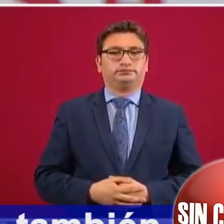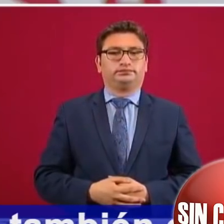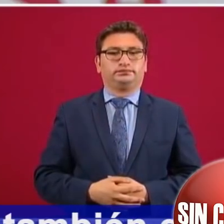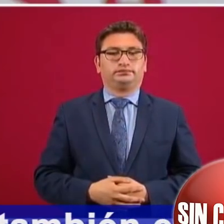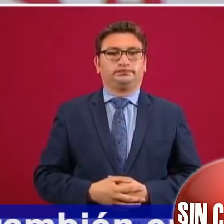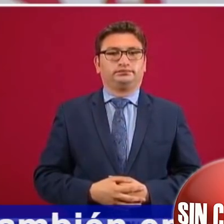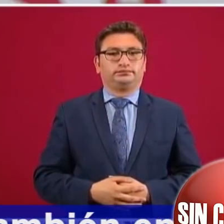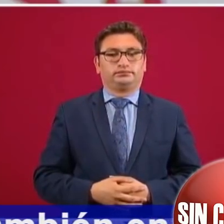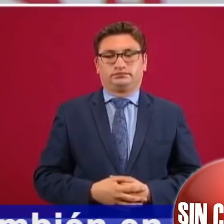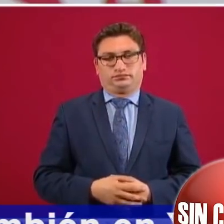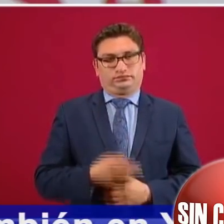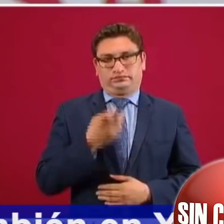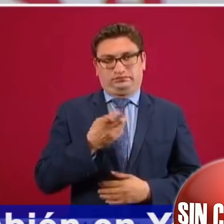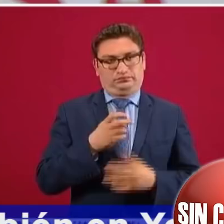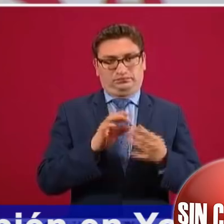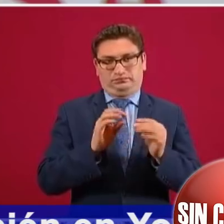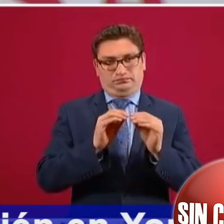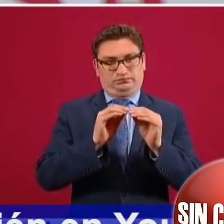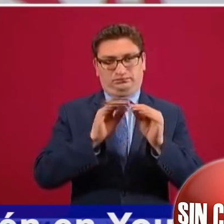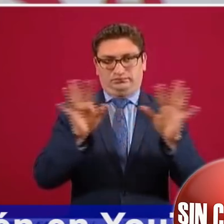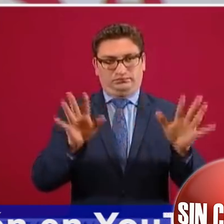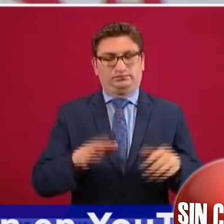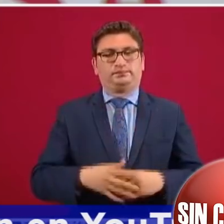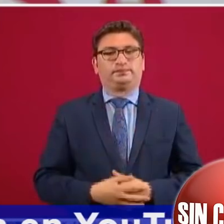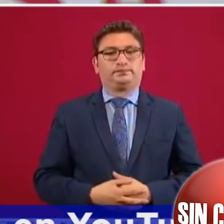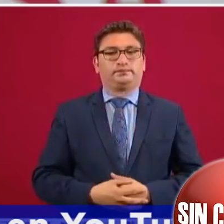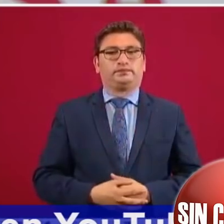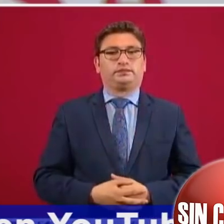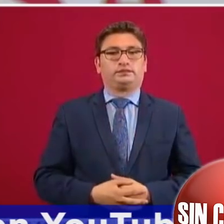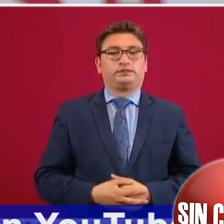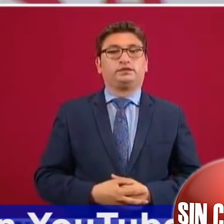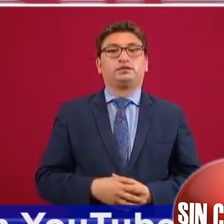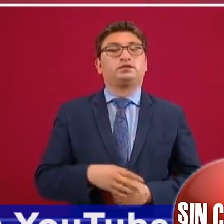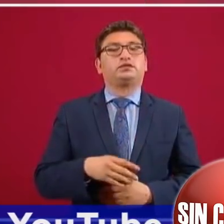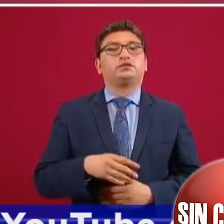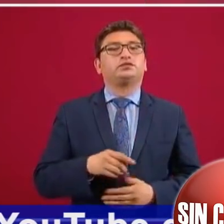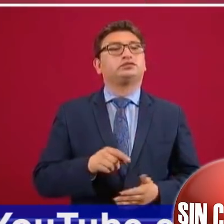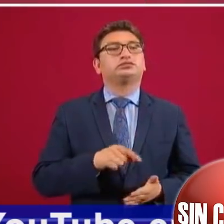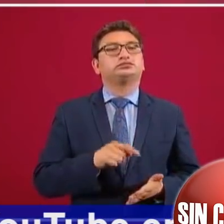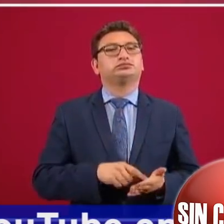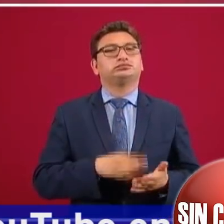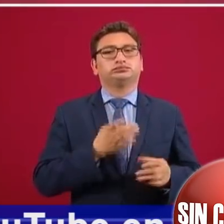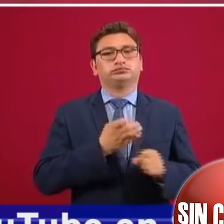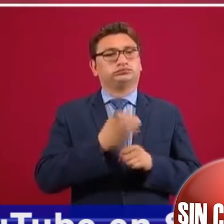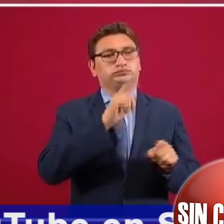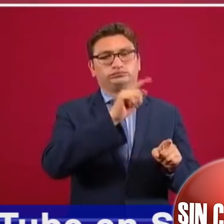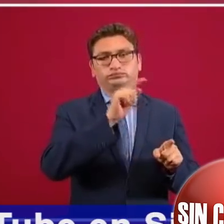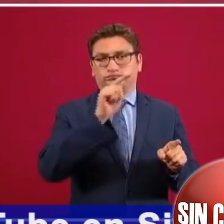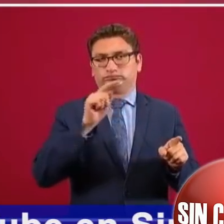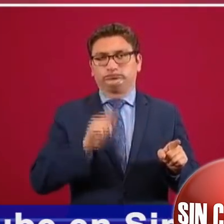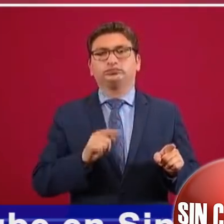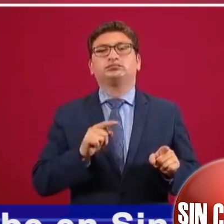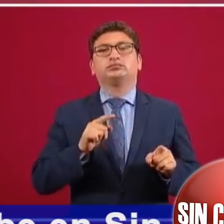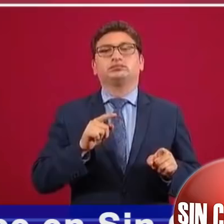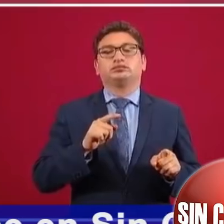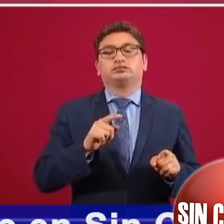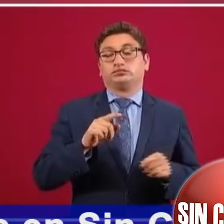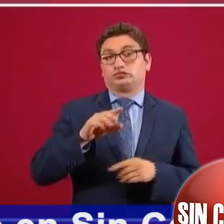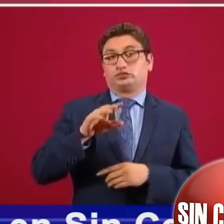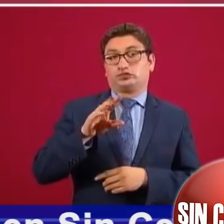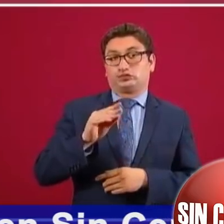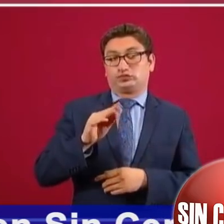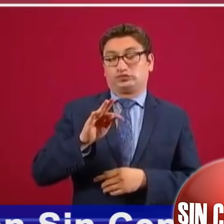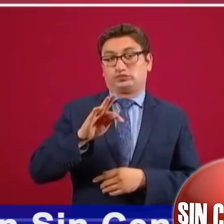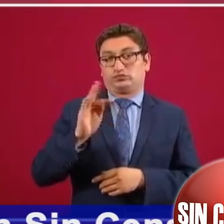Que quede esto claro. Hay estados que reciben hasta el 90% de